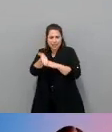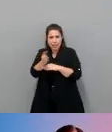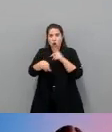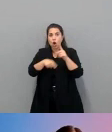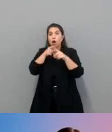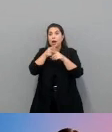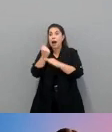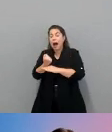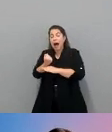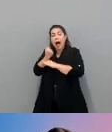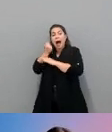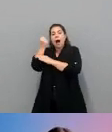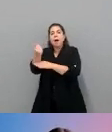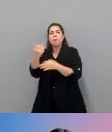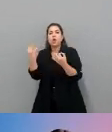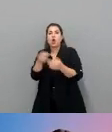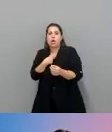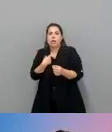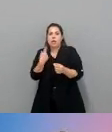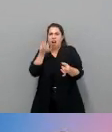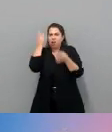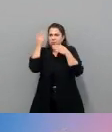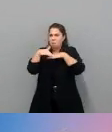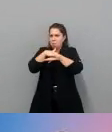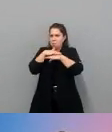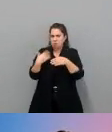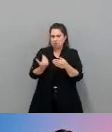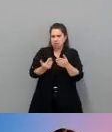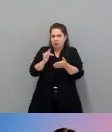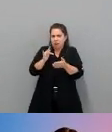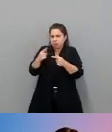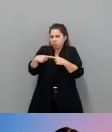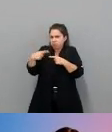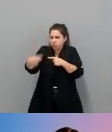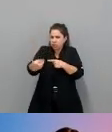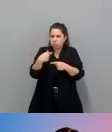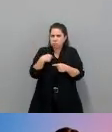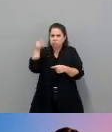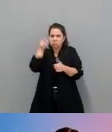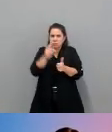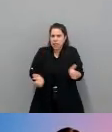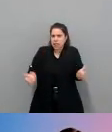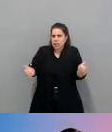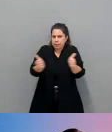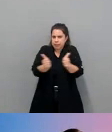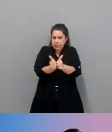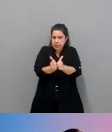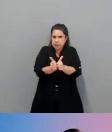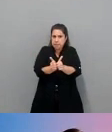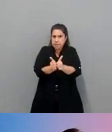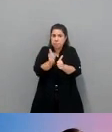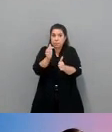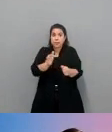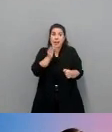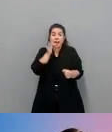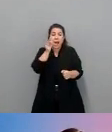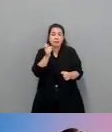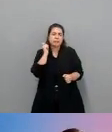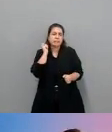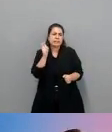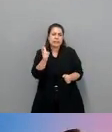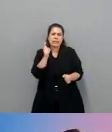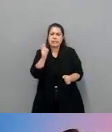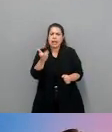apoyo en las actividades básicas de la vida diaria de la persona dependiente y también se suele desarrollar